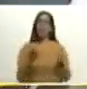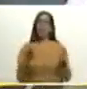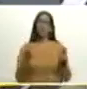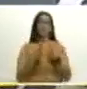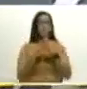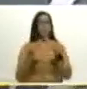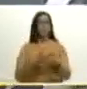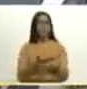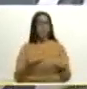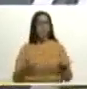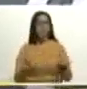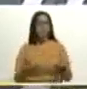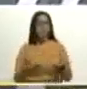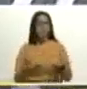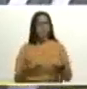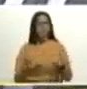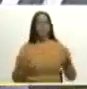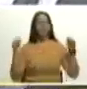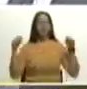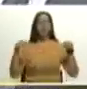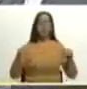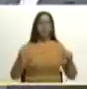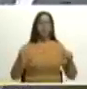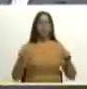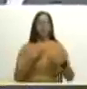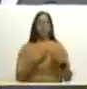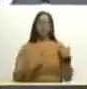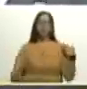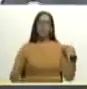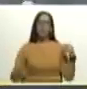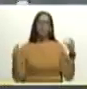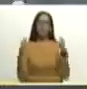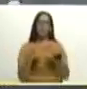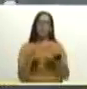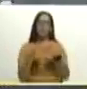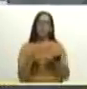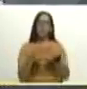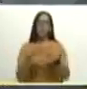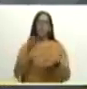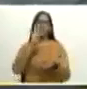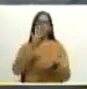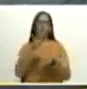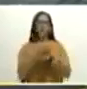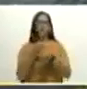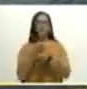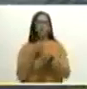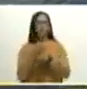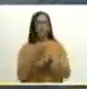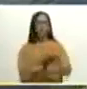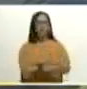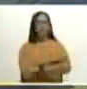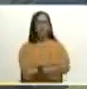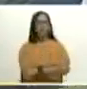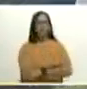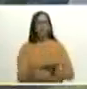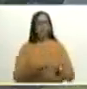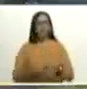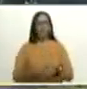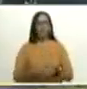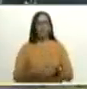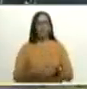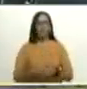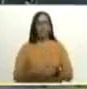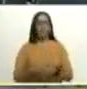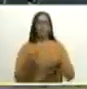todos. Hoy la vicepresidenta se reunió con los cuatro gobernadores de la oposición.